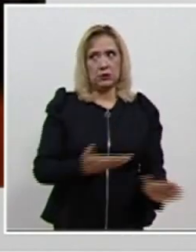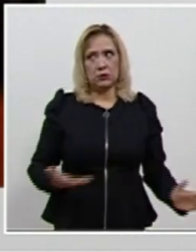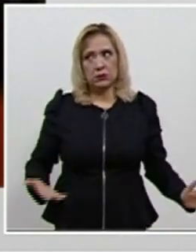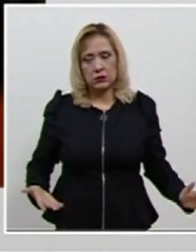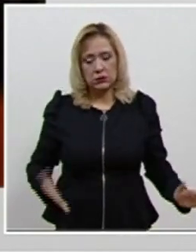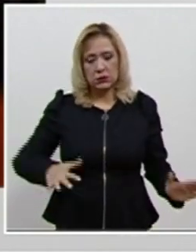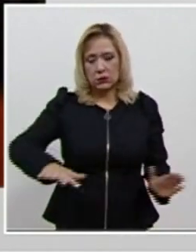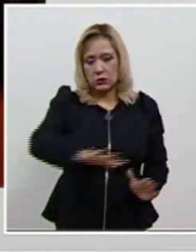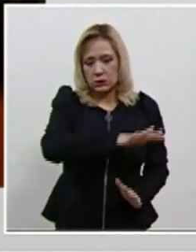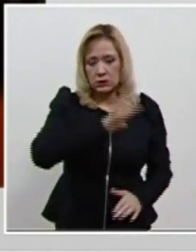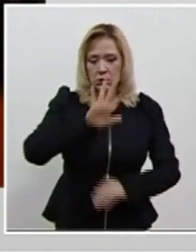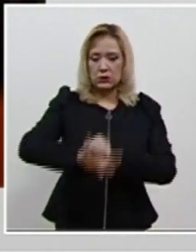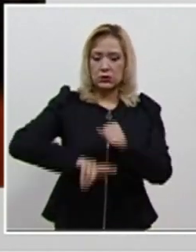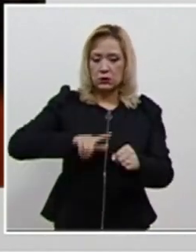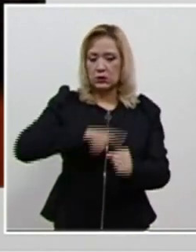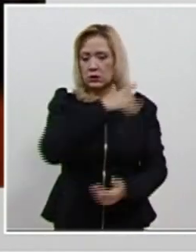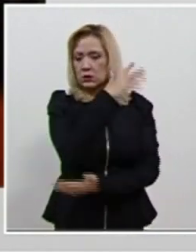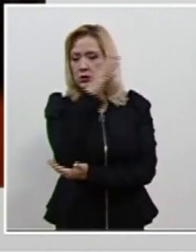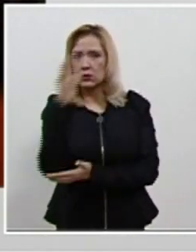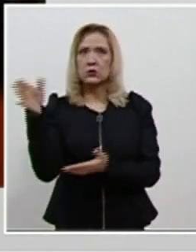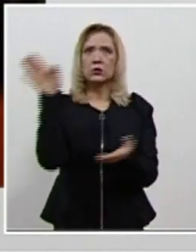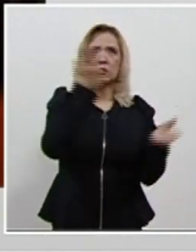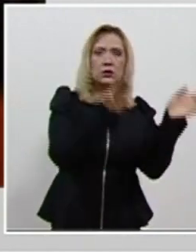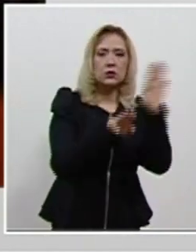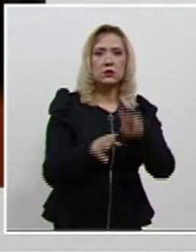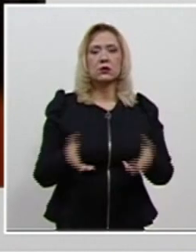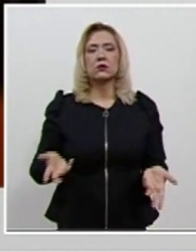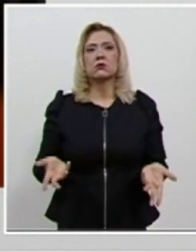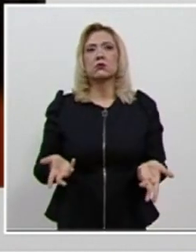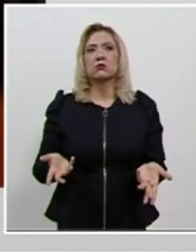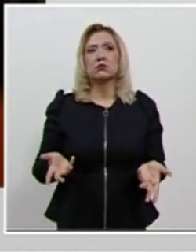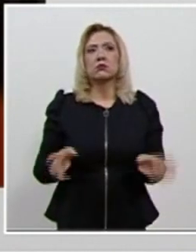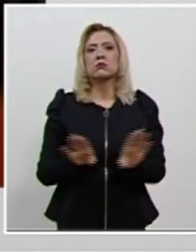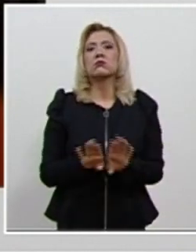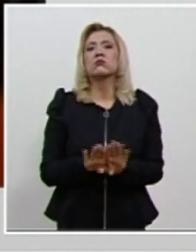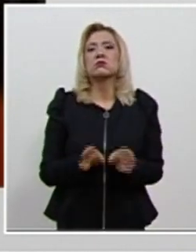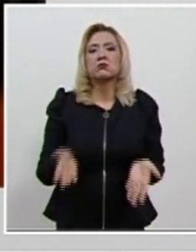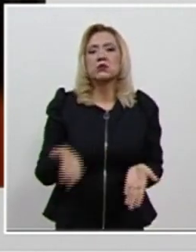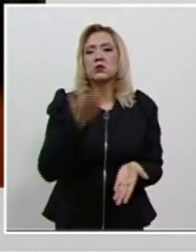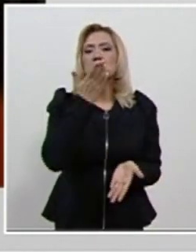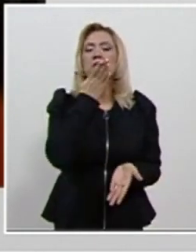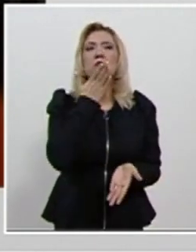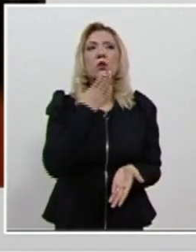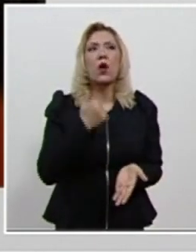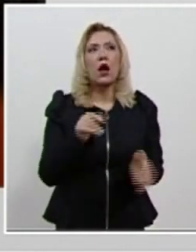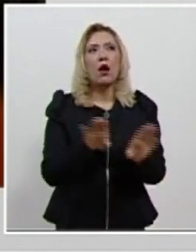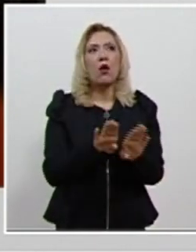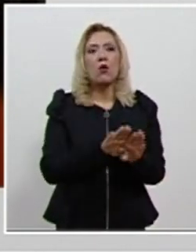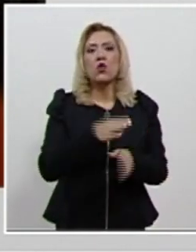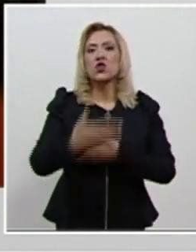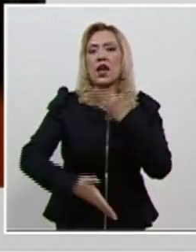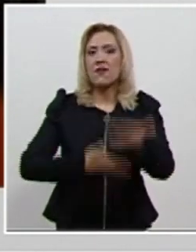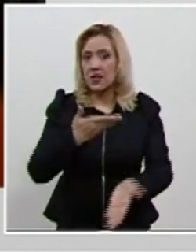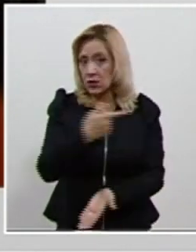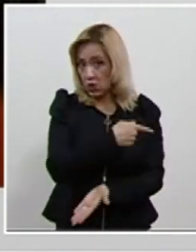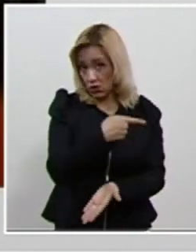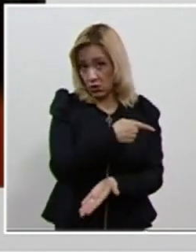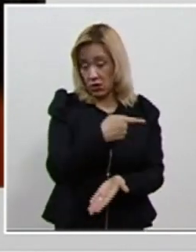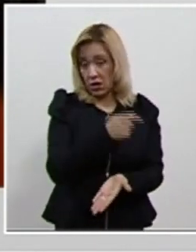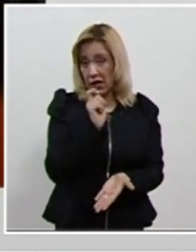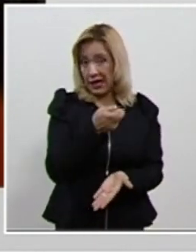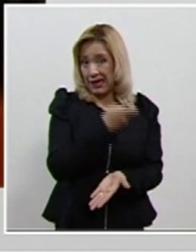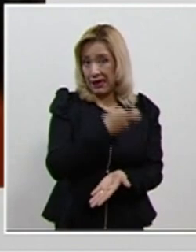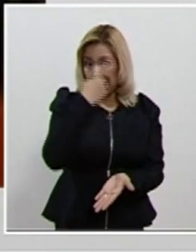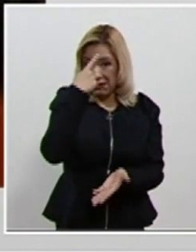determinado ecosistema no presta un servicio o no se recibe un beneficio o no repercute en determinada